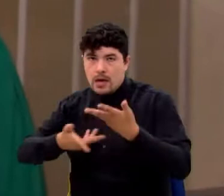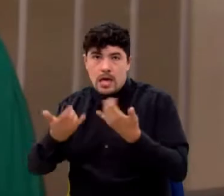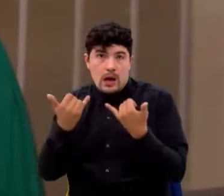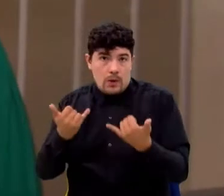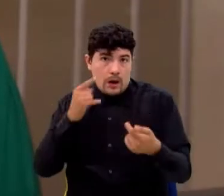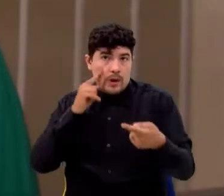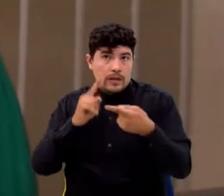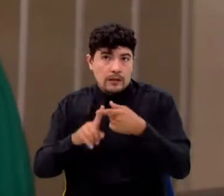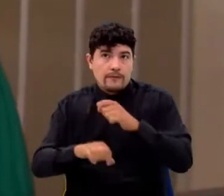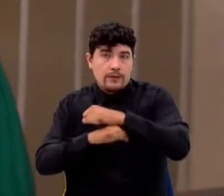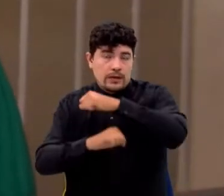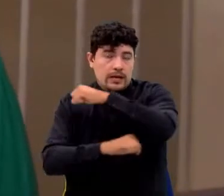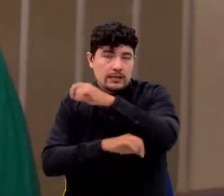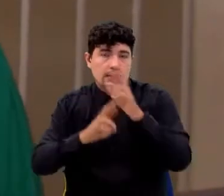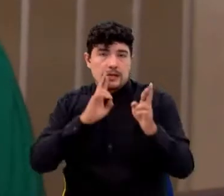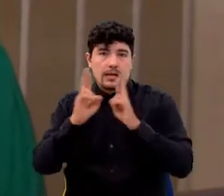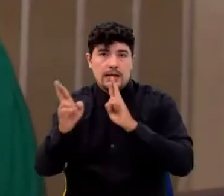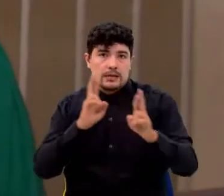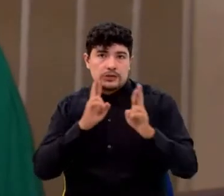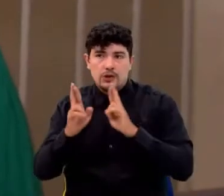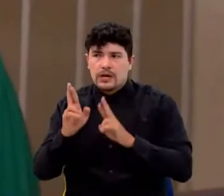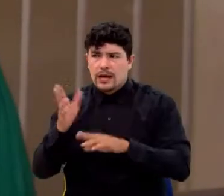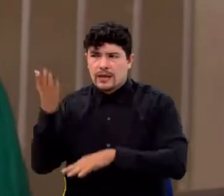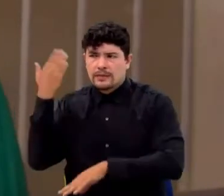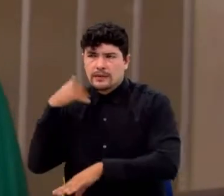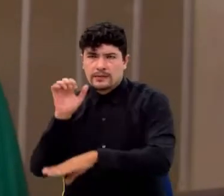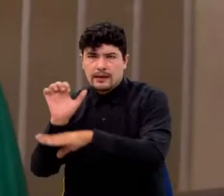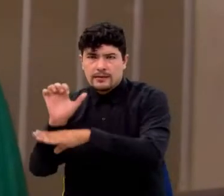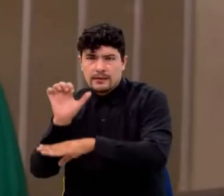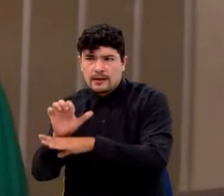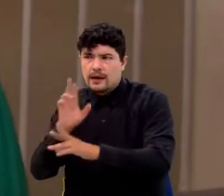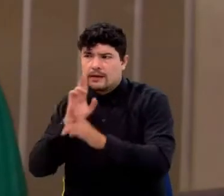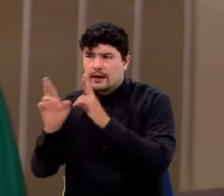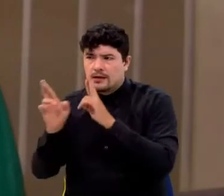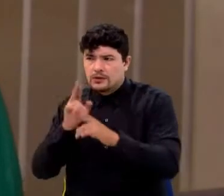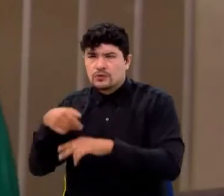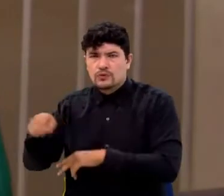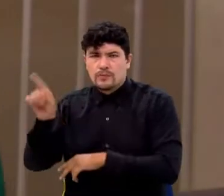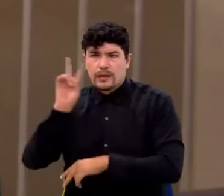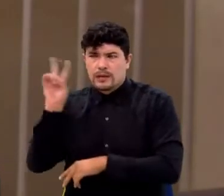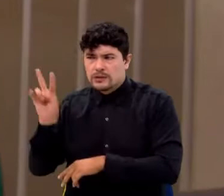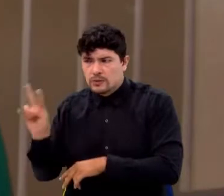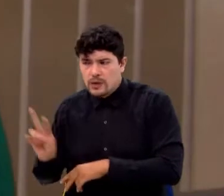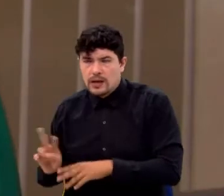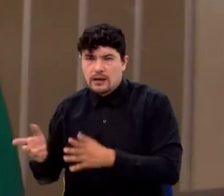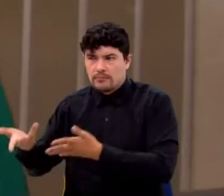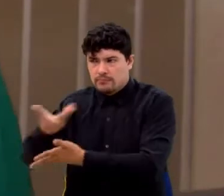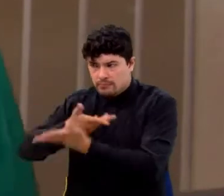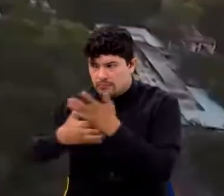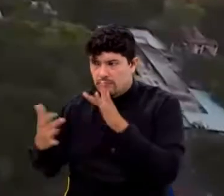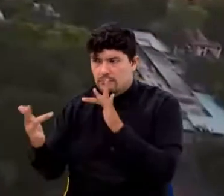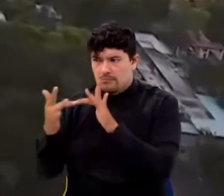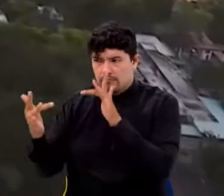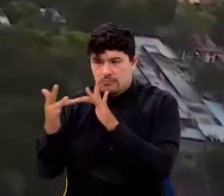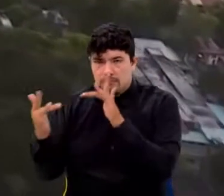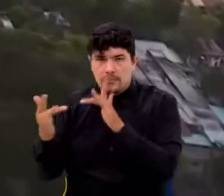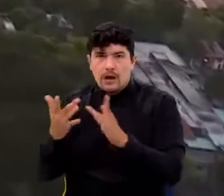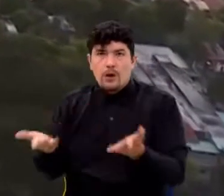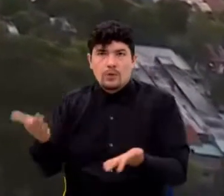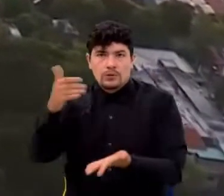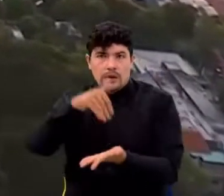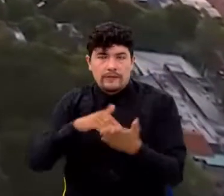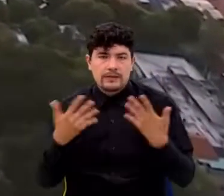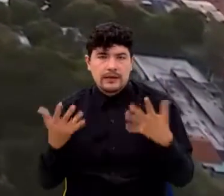que teníamos con las diferentes entidades de Venezuela, de volver a hacer